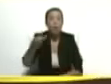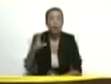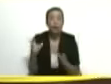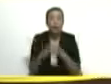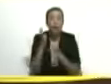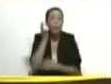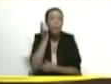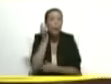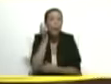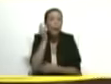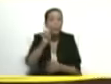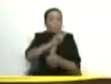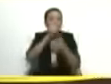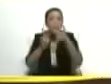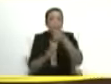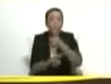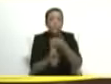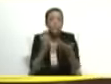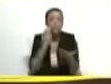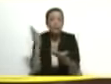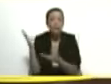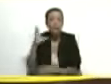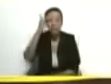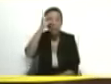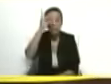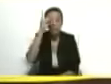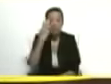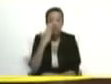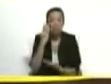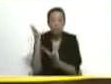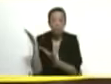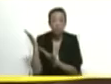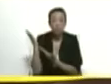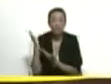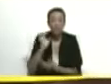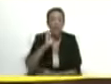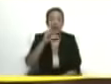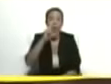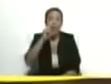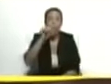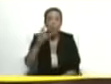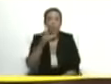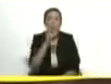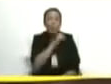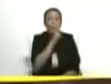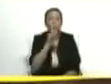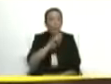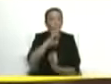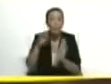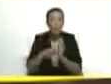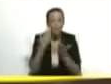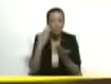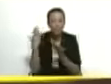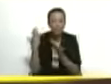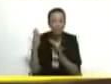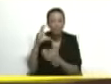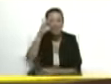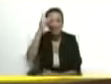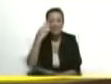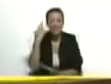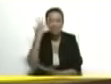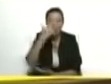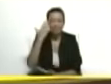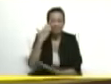compañera vicepresidenta Delcy Eloína Rodríguez Gómez.